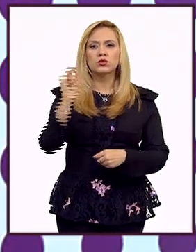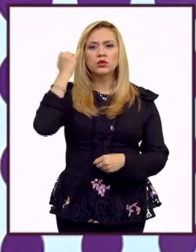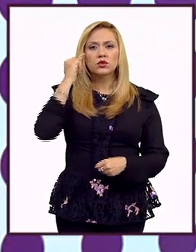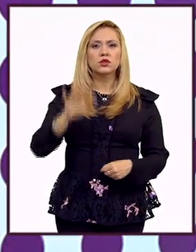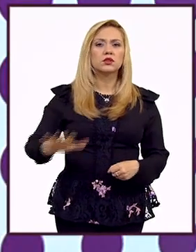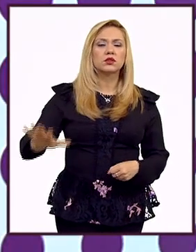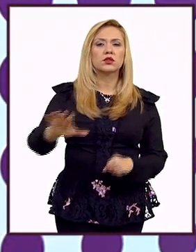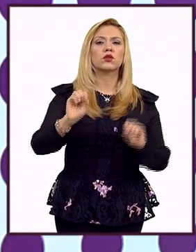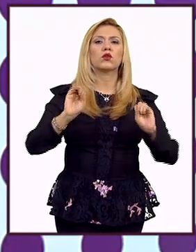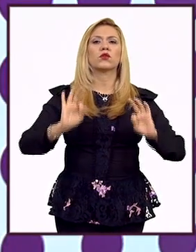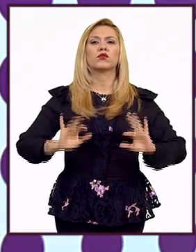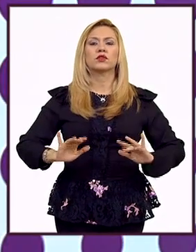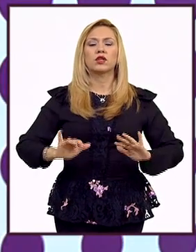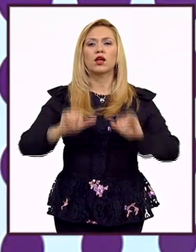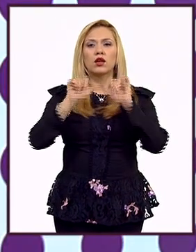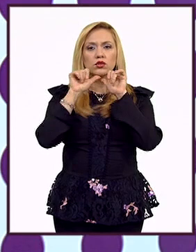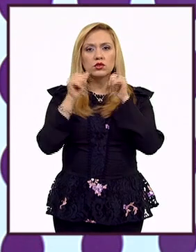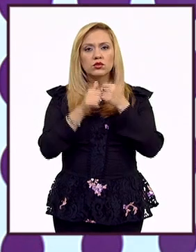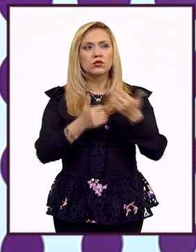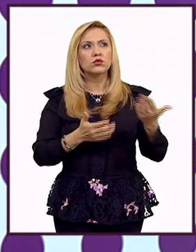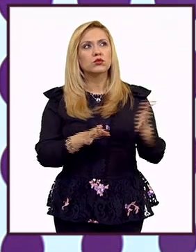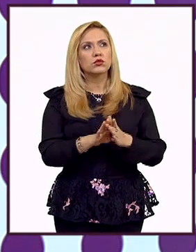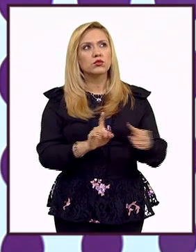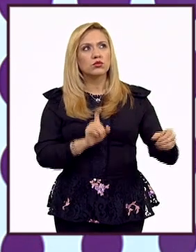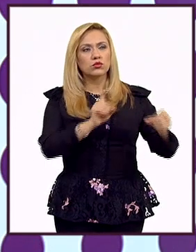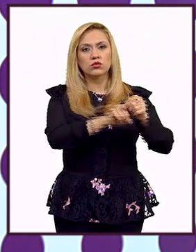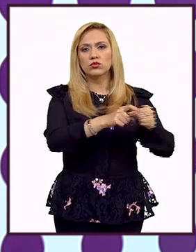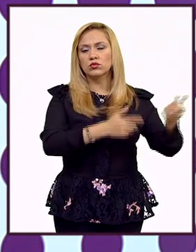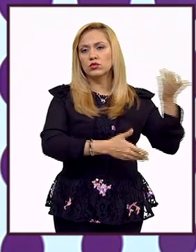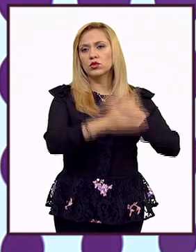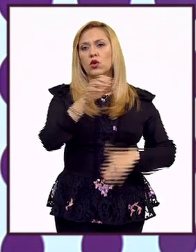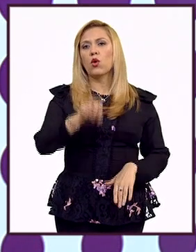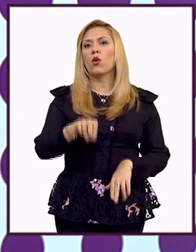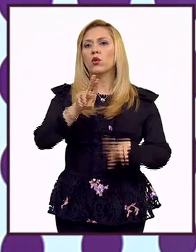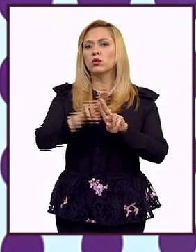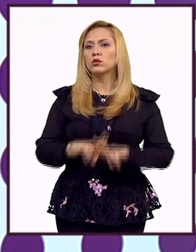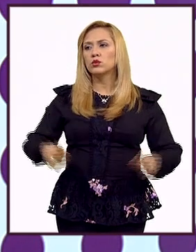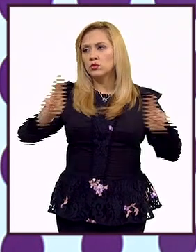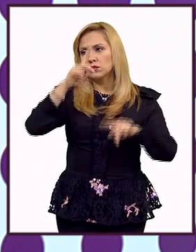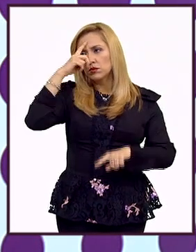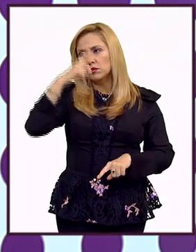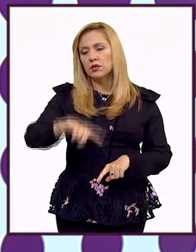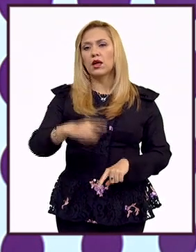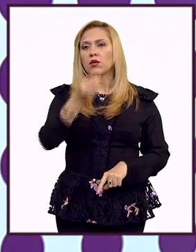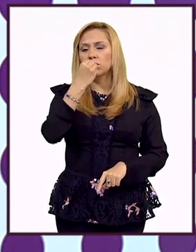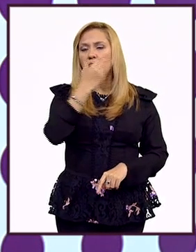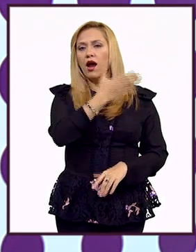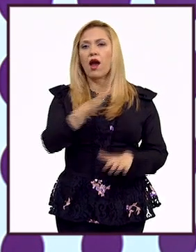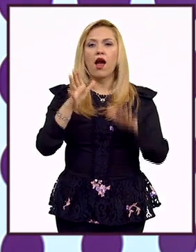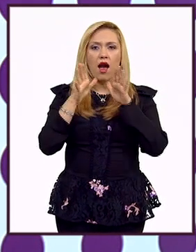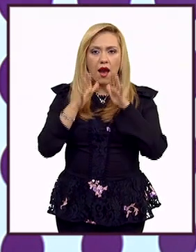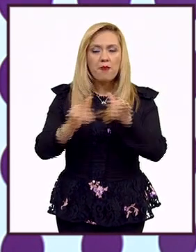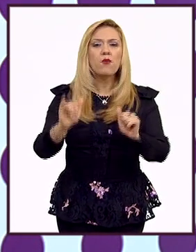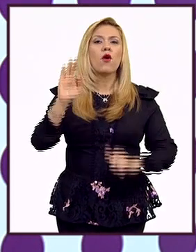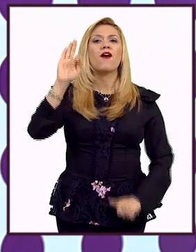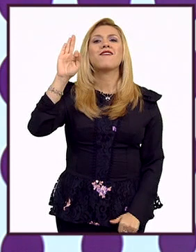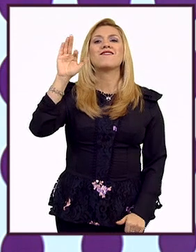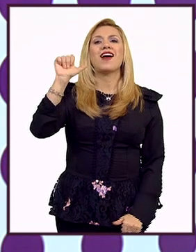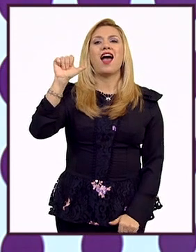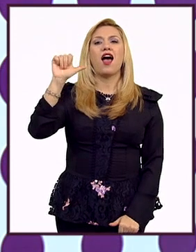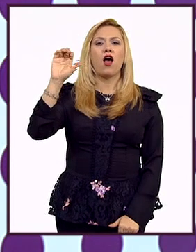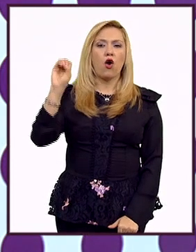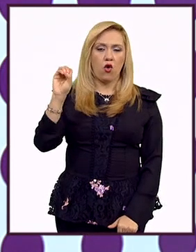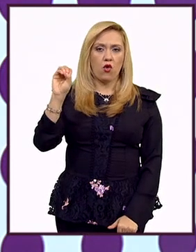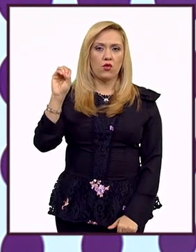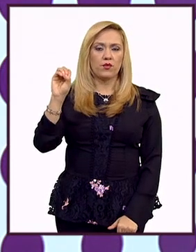en la Oficina de Asociación y Enlace en México de la Organización de las Naciones Unidas para la Alimentación y la Agricultura, FAO. Ha colaborado en